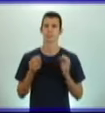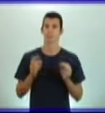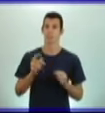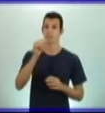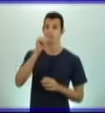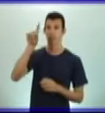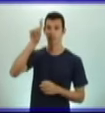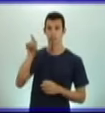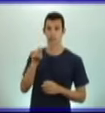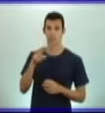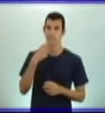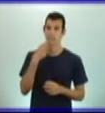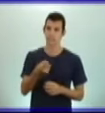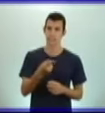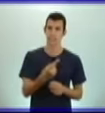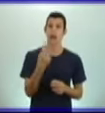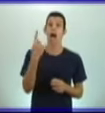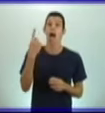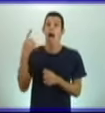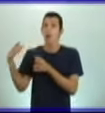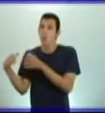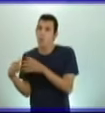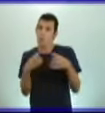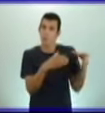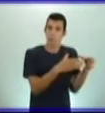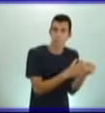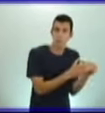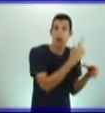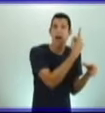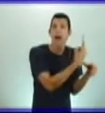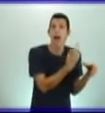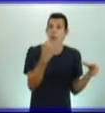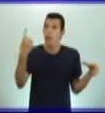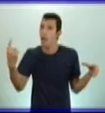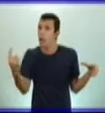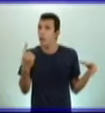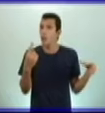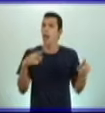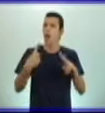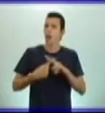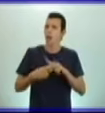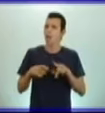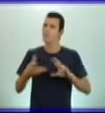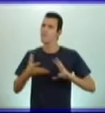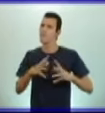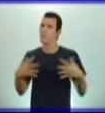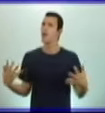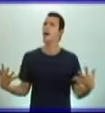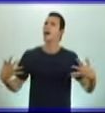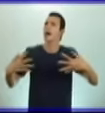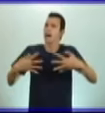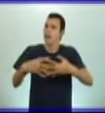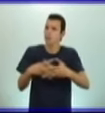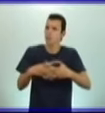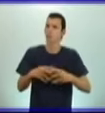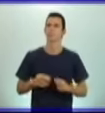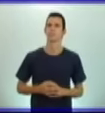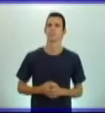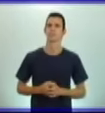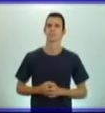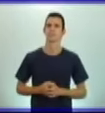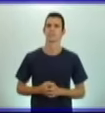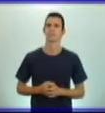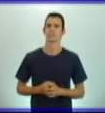cada elemento del conjunto de partida, o sea, la primera componente no se repite, lo primero que vemos, quiere decir que a cada componente del conjunto de partida